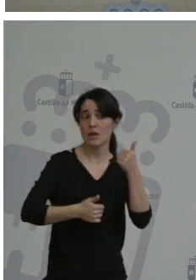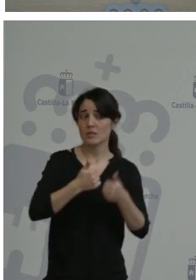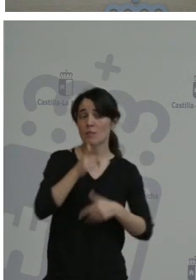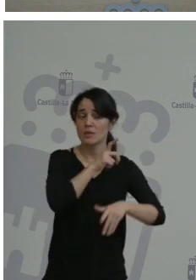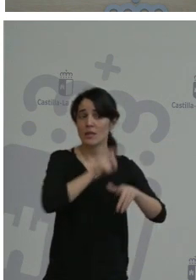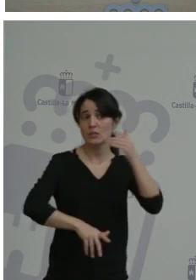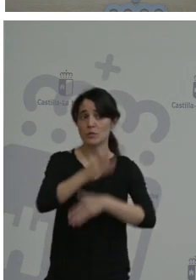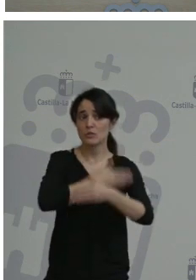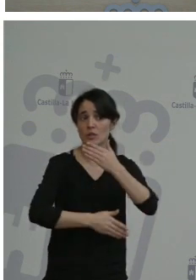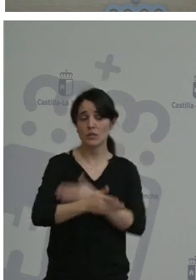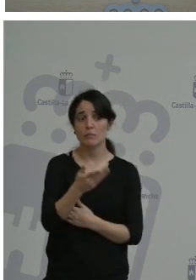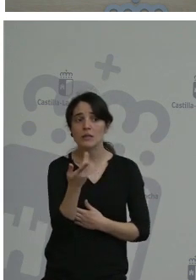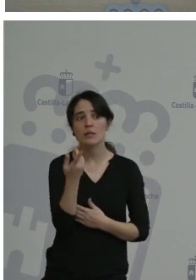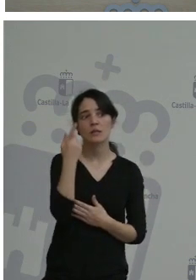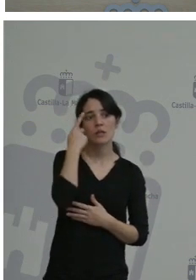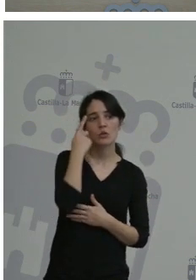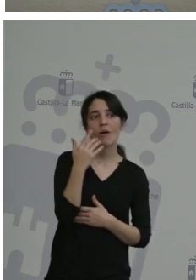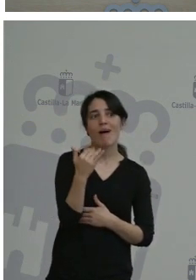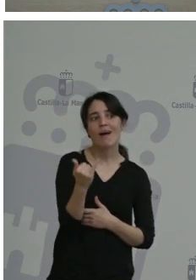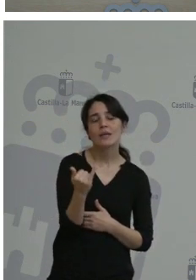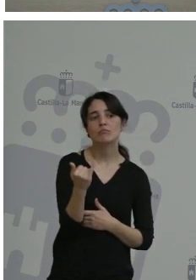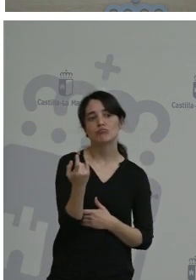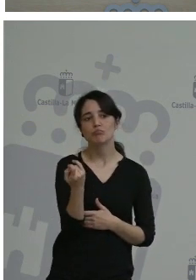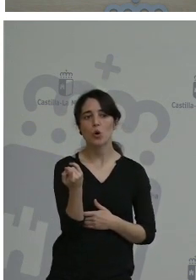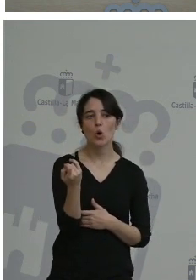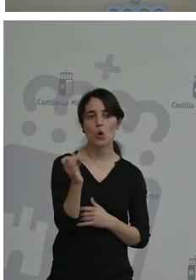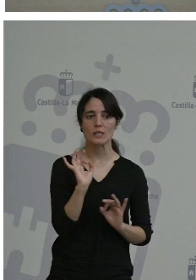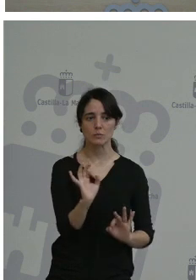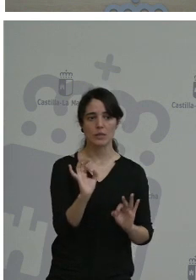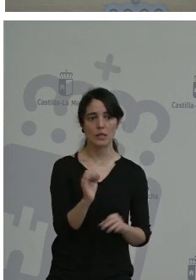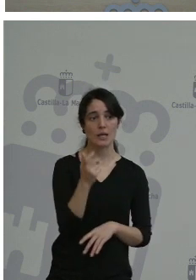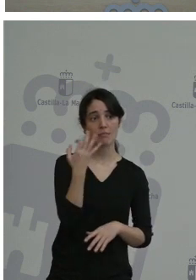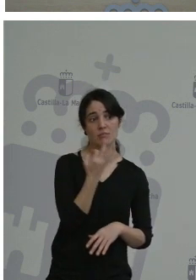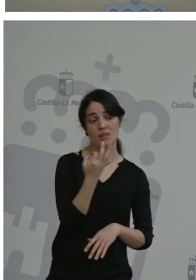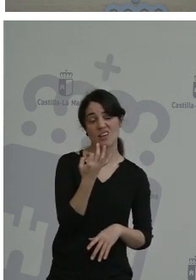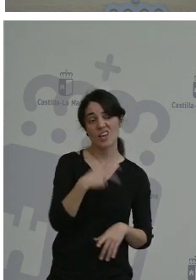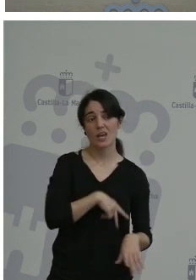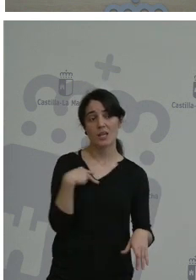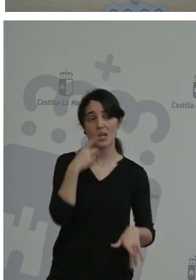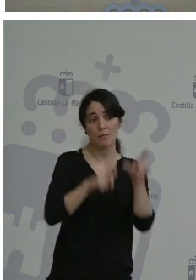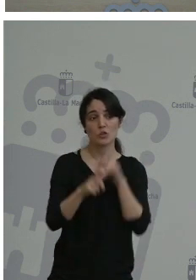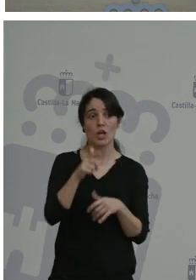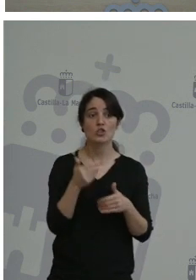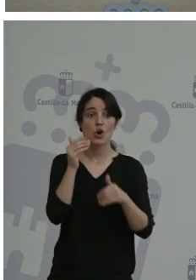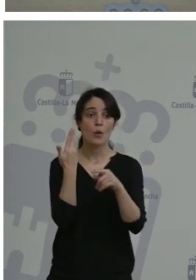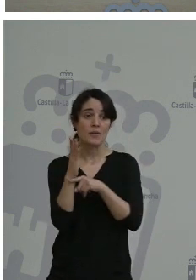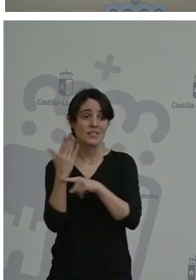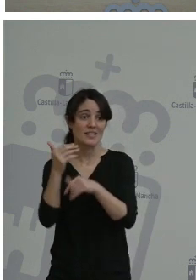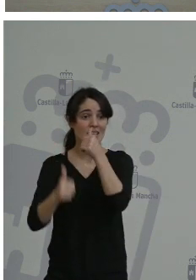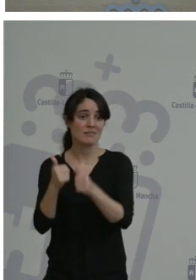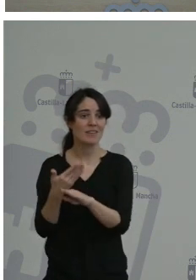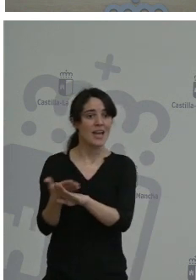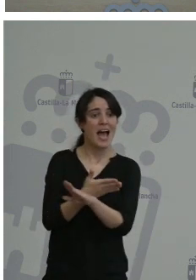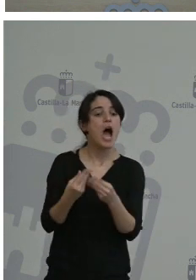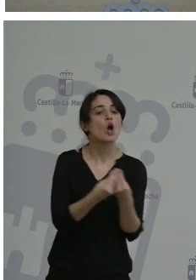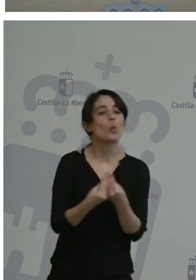discapacidad tiene algunas particularidades. Suelen ser opositores que van acompañados en muchos casos de familiares, de personas de su